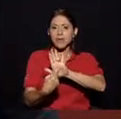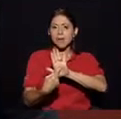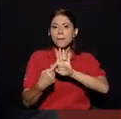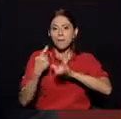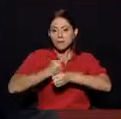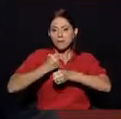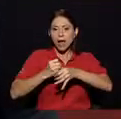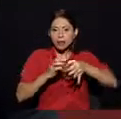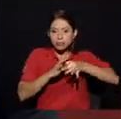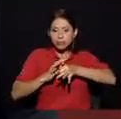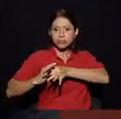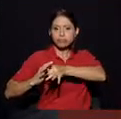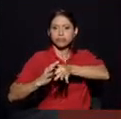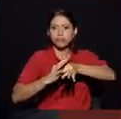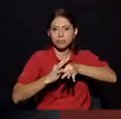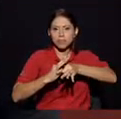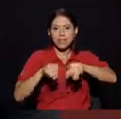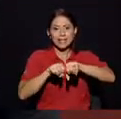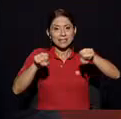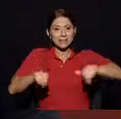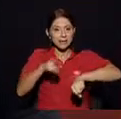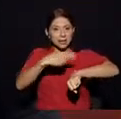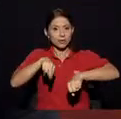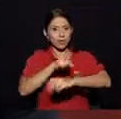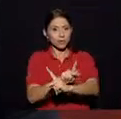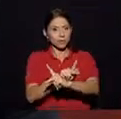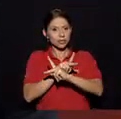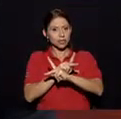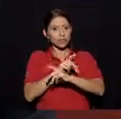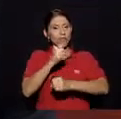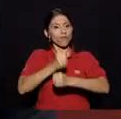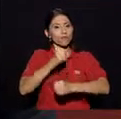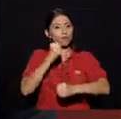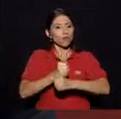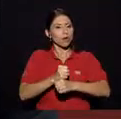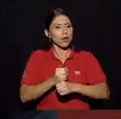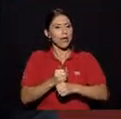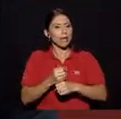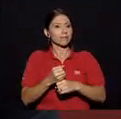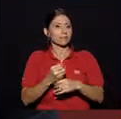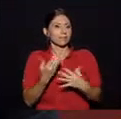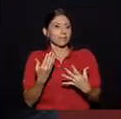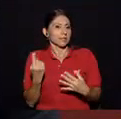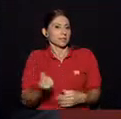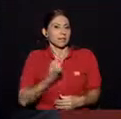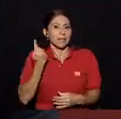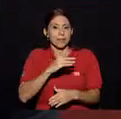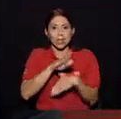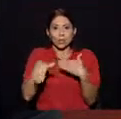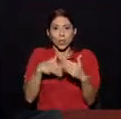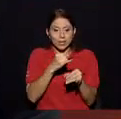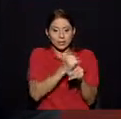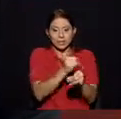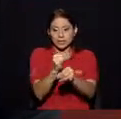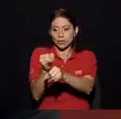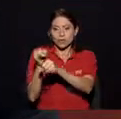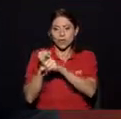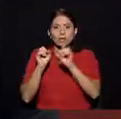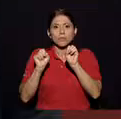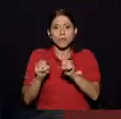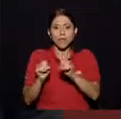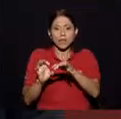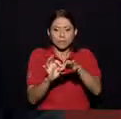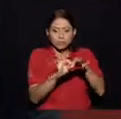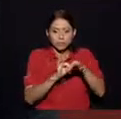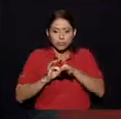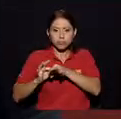articuladamente. El Sistema Nacional de Protección funciona siempre y cuando todas las instituciones podamos articular los esfuerzos,